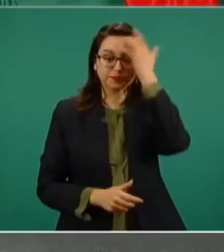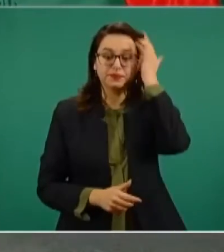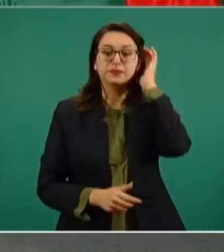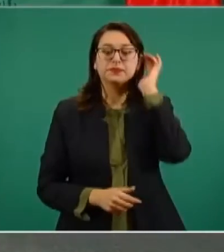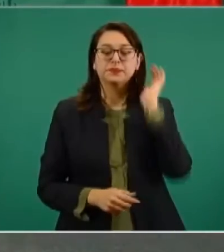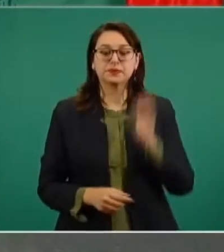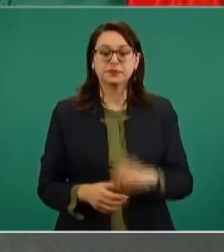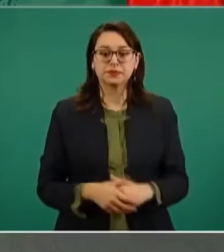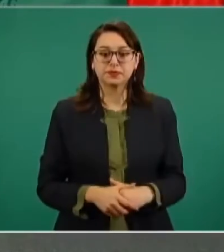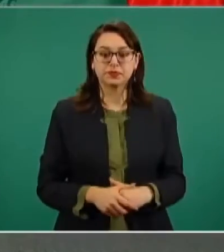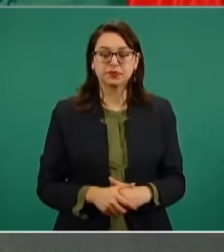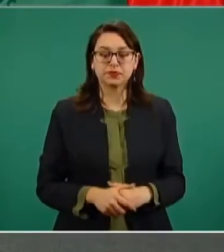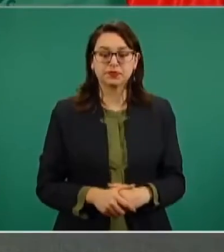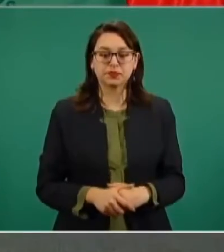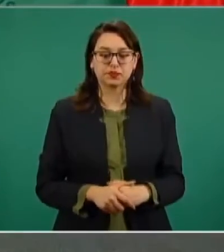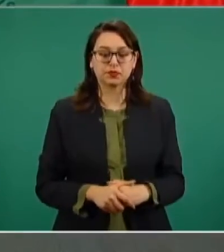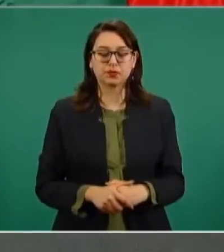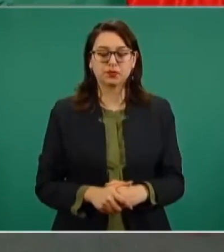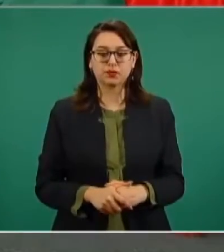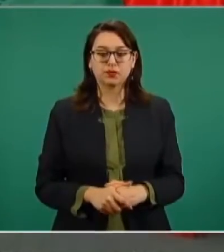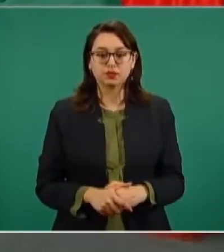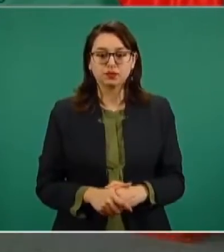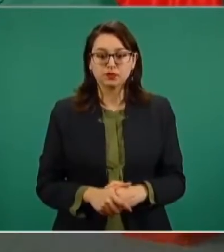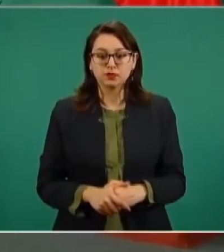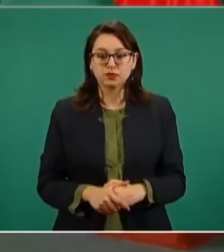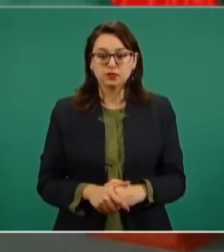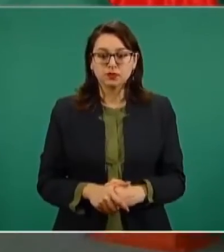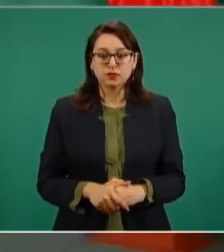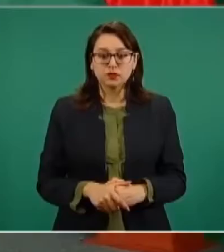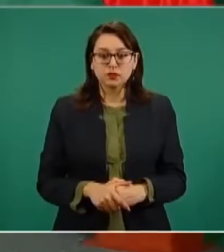No vamos nosotros a